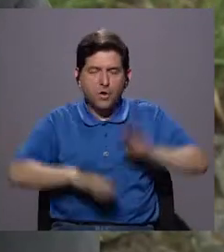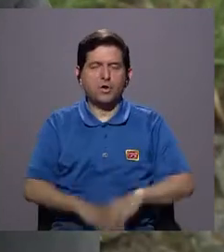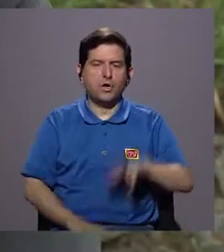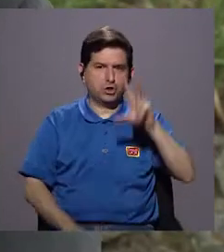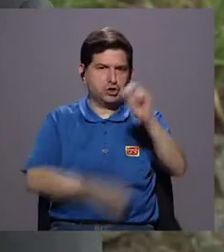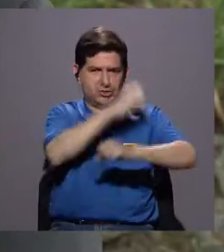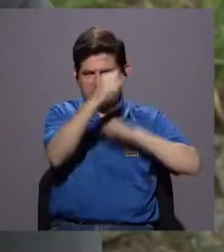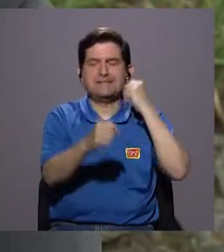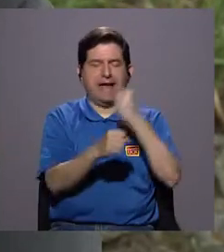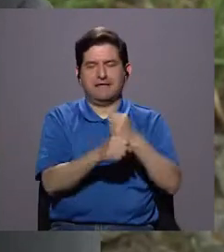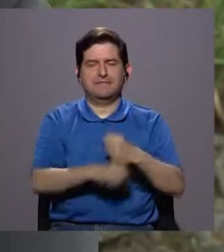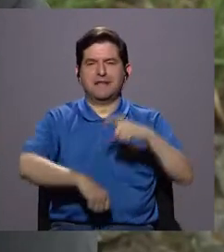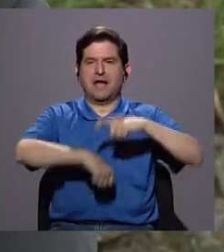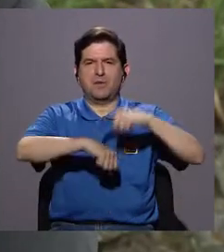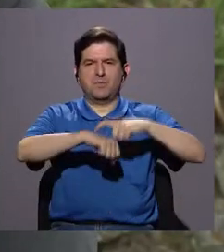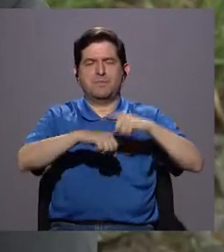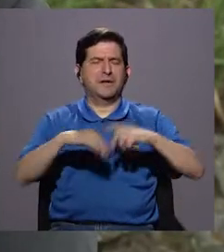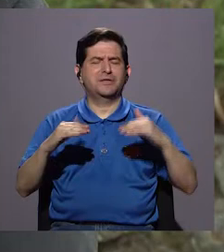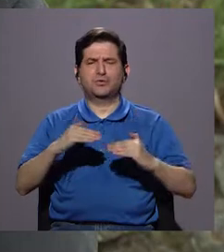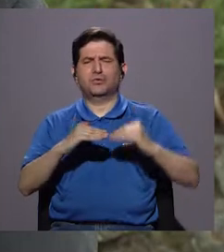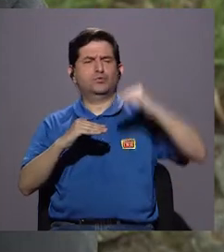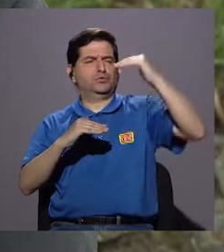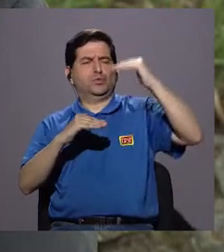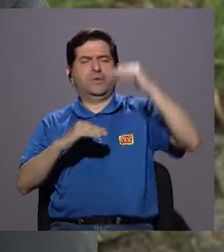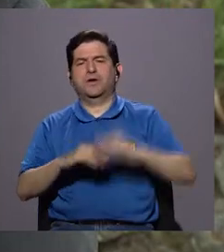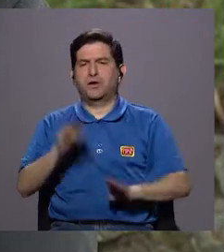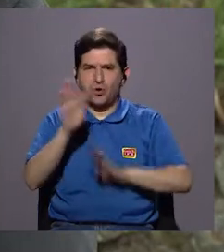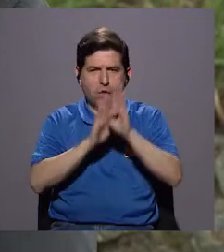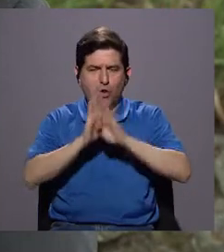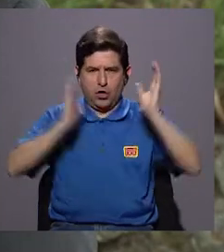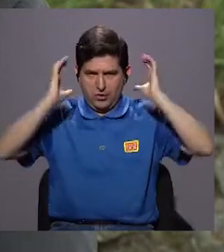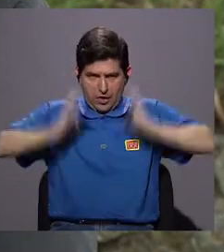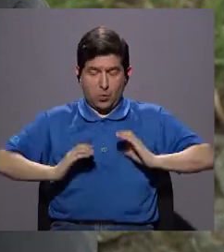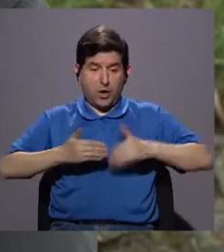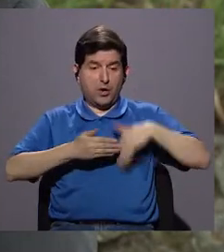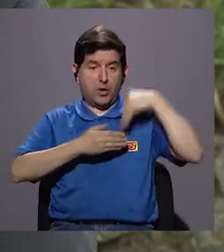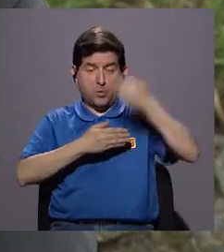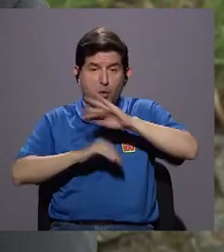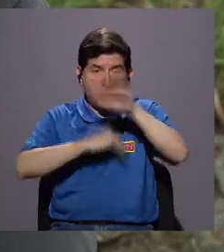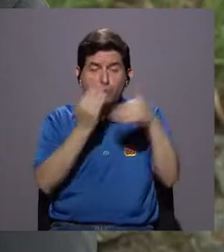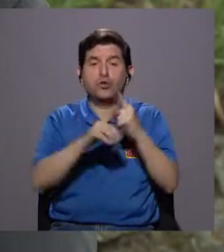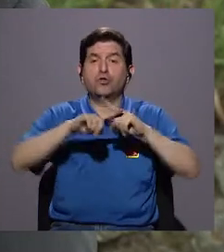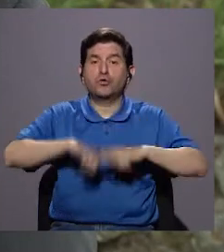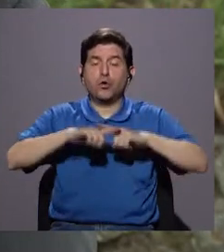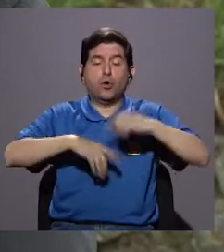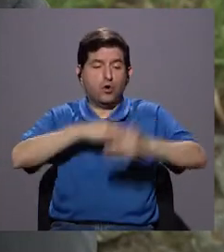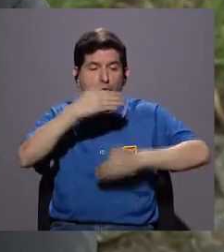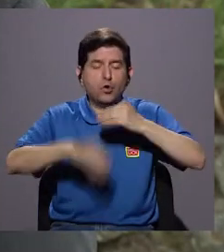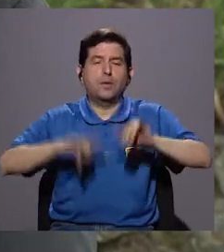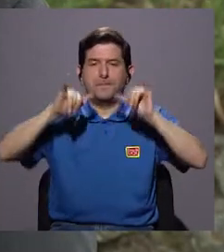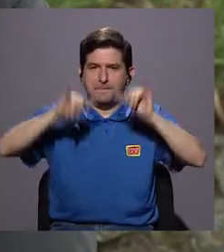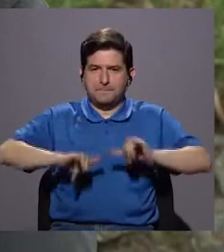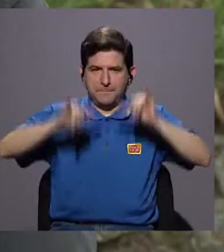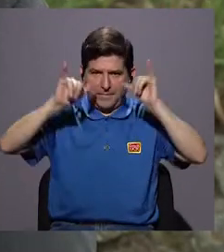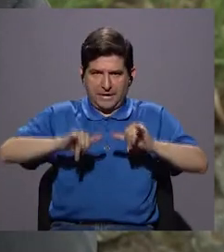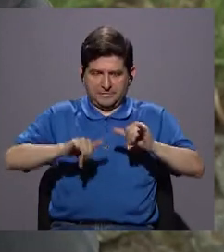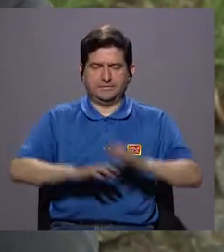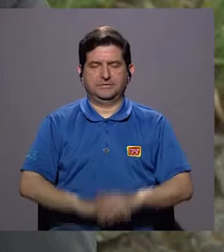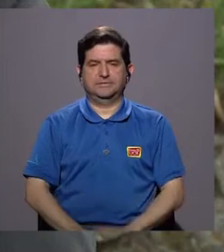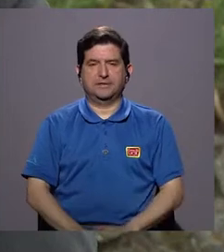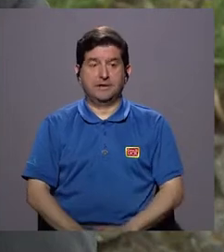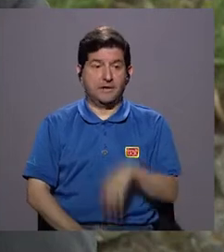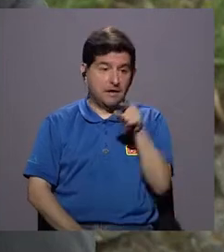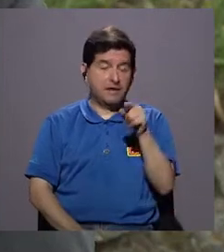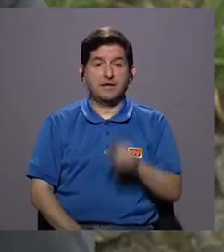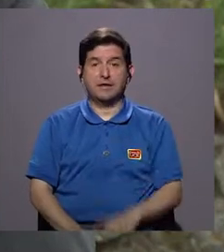30 años, el momento donde se alcanza el máximo desarrollo del cuerpo, de ahí en adelante todo va a depender de los procesos de mantenimiento que tengamos, y